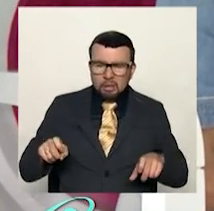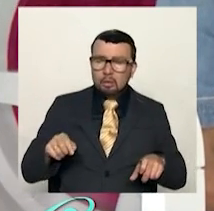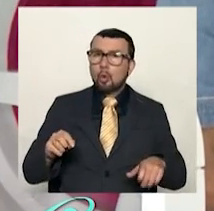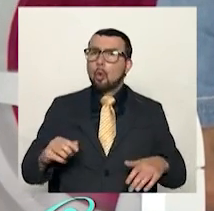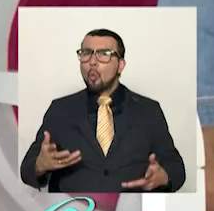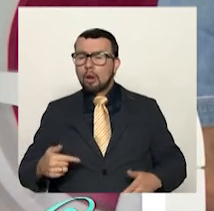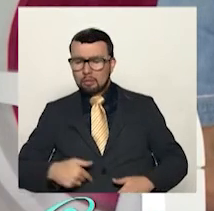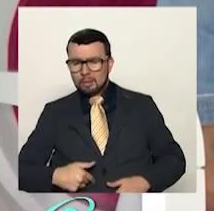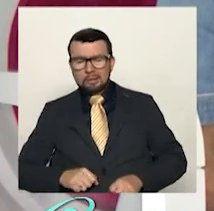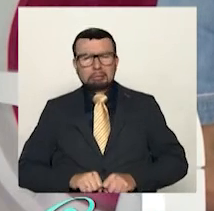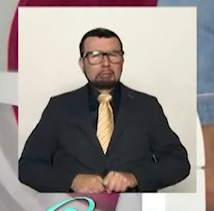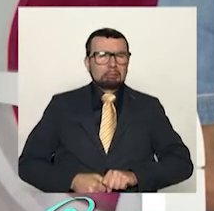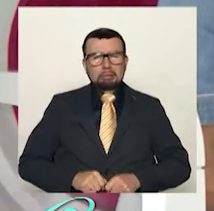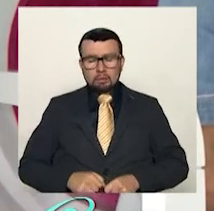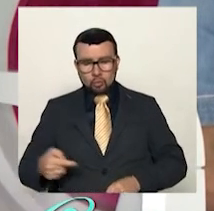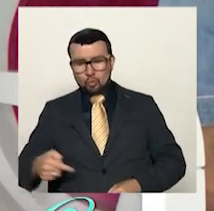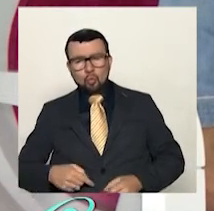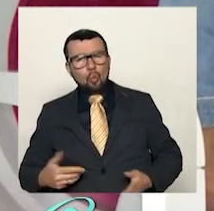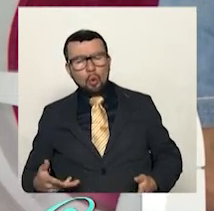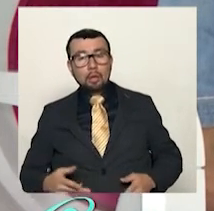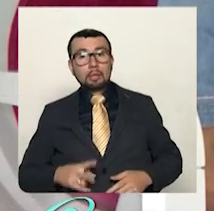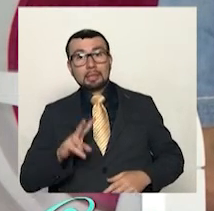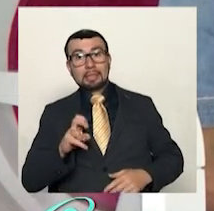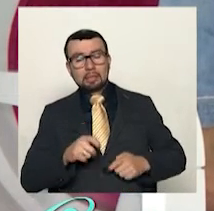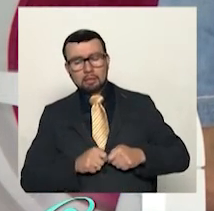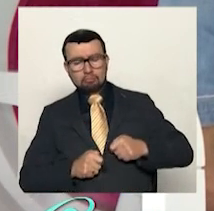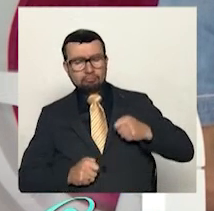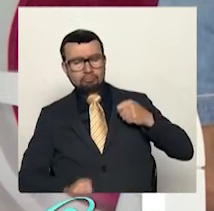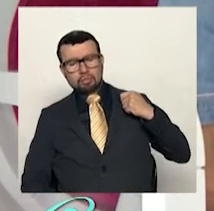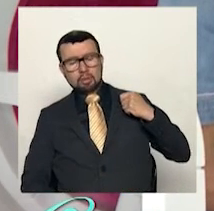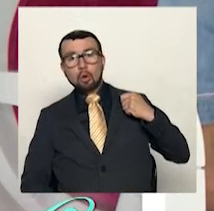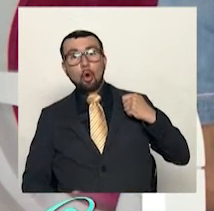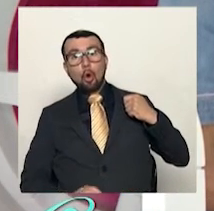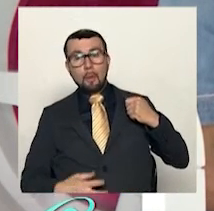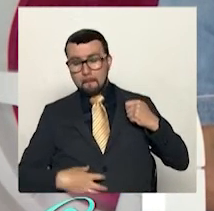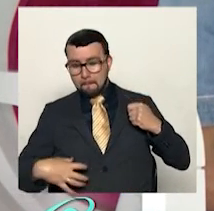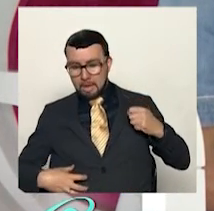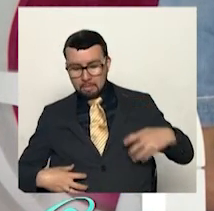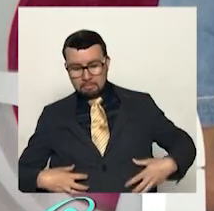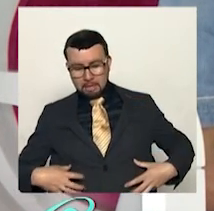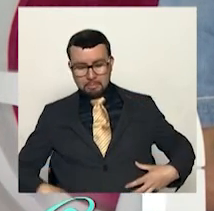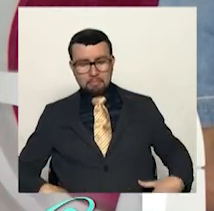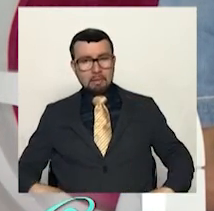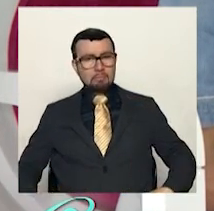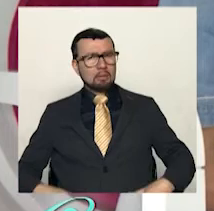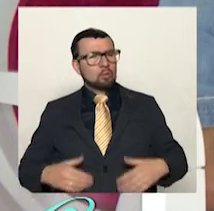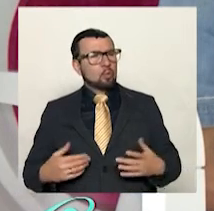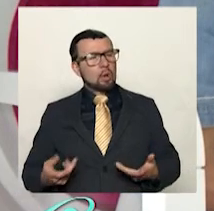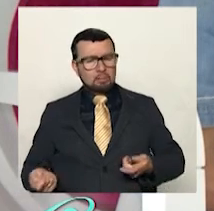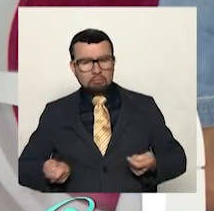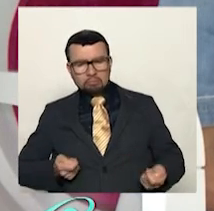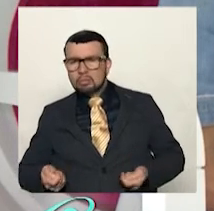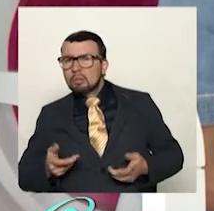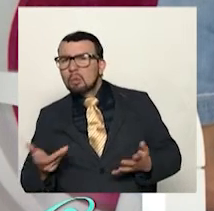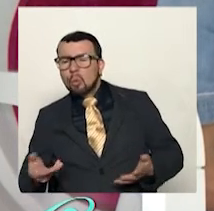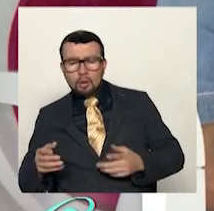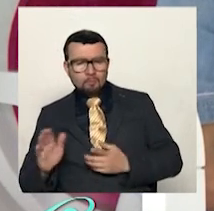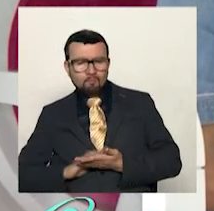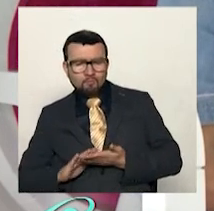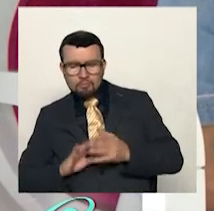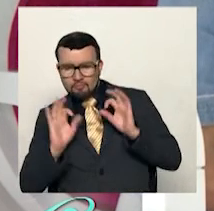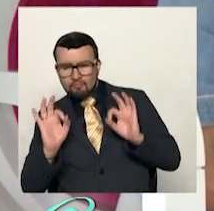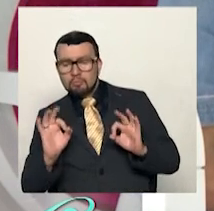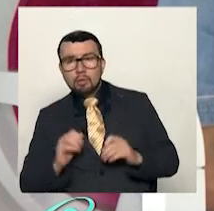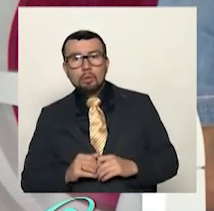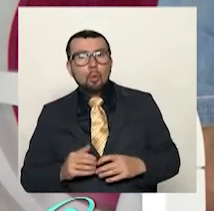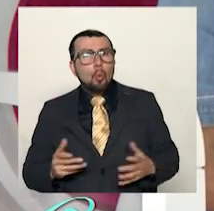a tratar? ¿El de los 7 metros de intestino? ¿O el de las otras vísceras? ¿El de los otros órganos? ¿El del